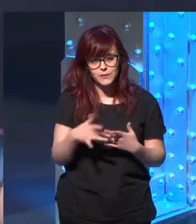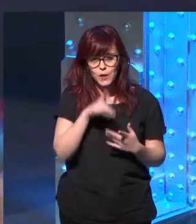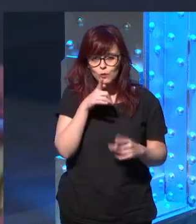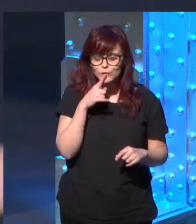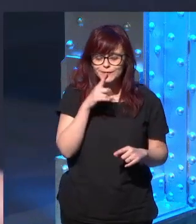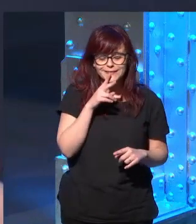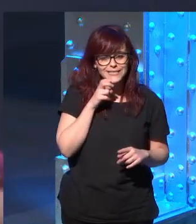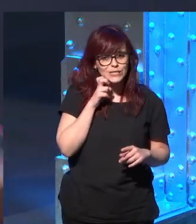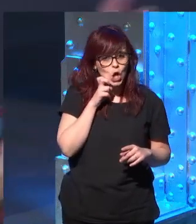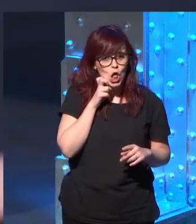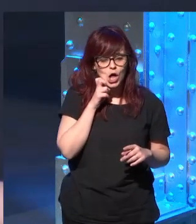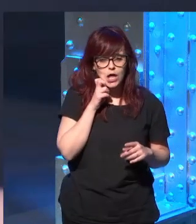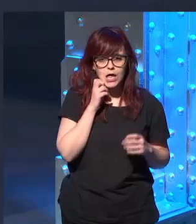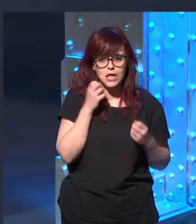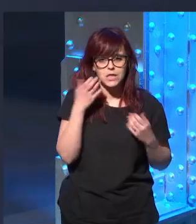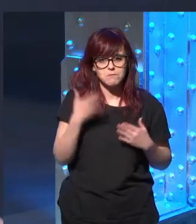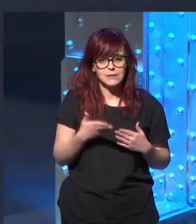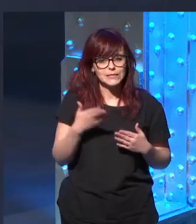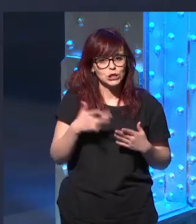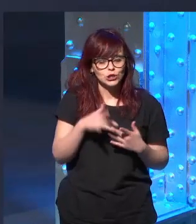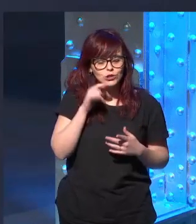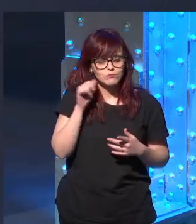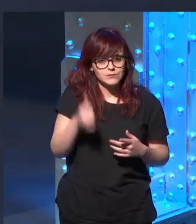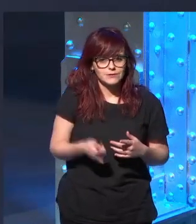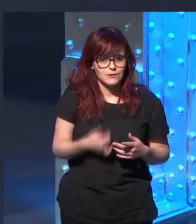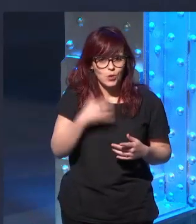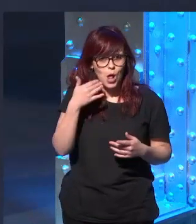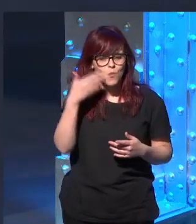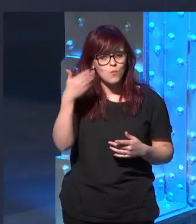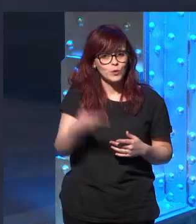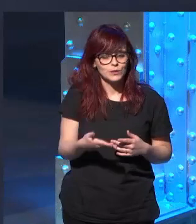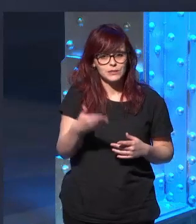tesoro inmenso, eres inmensamente rico una vez que te pones a escribir.